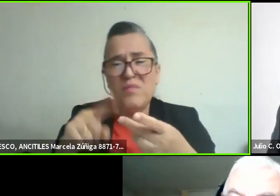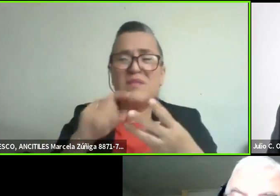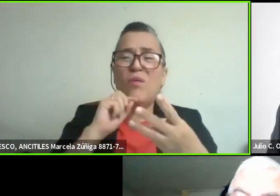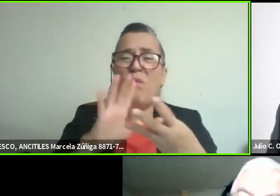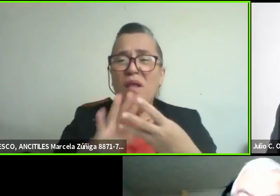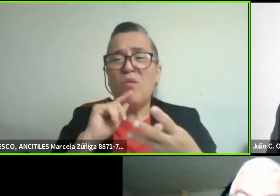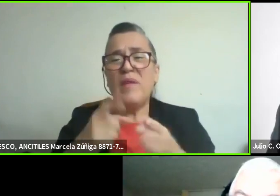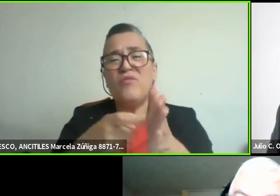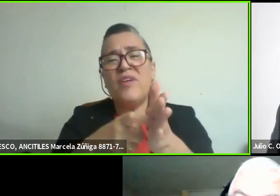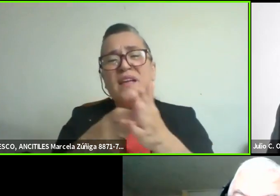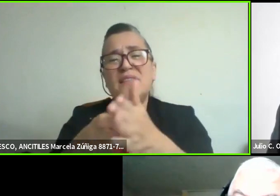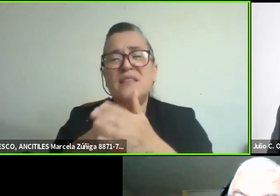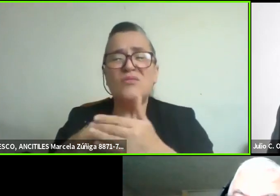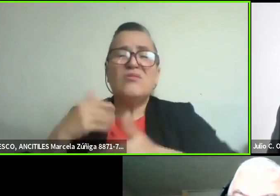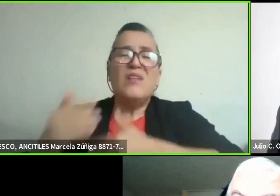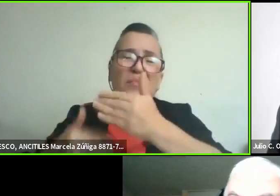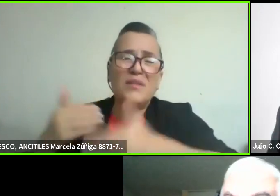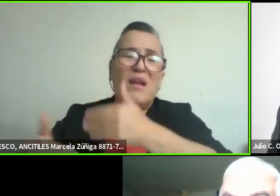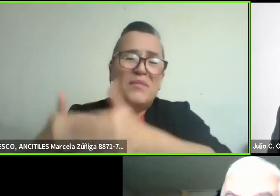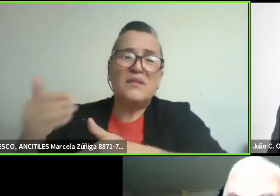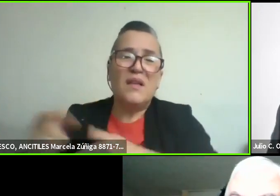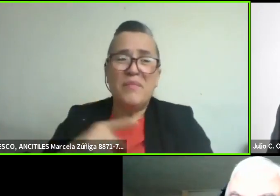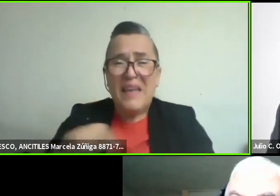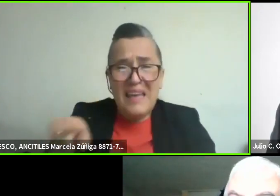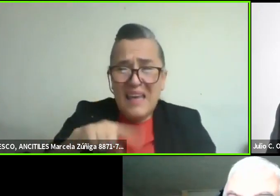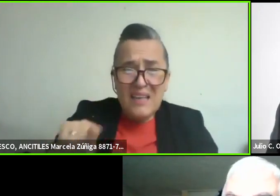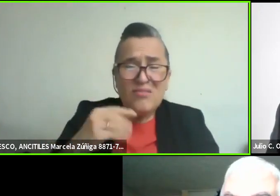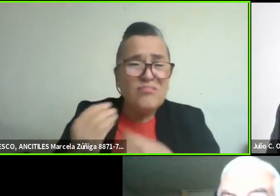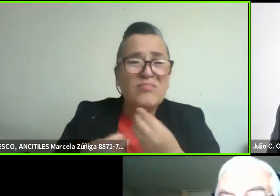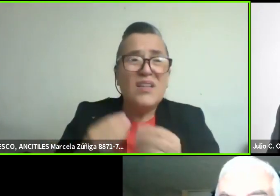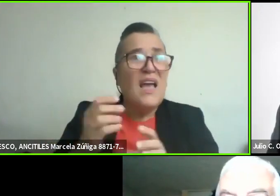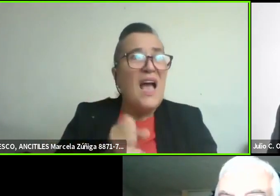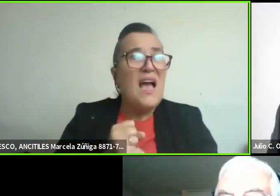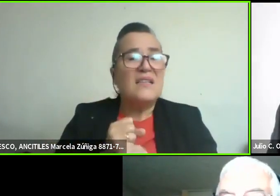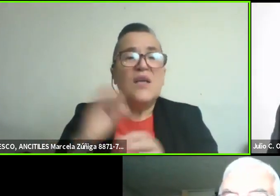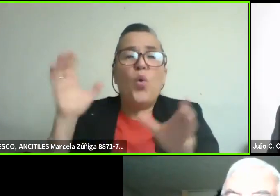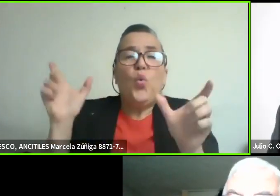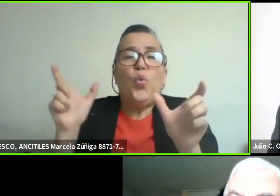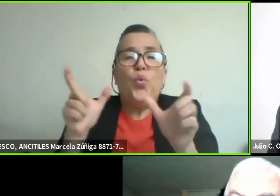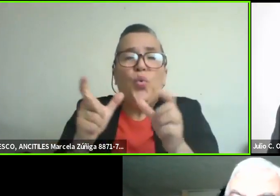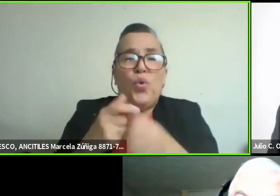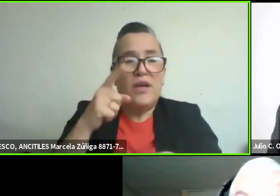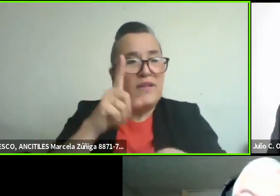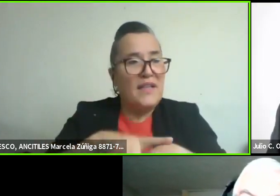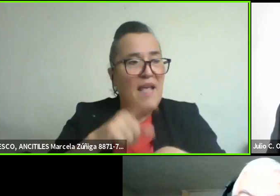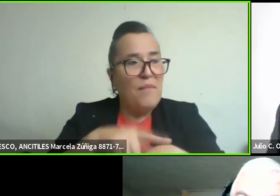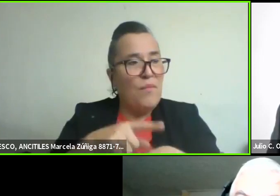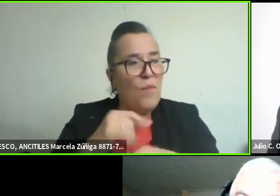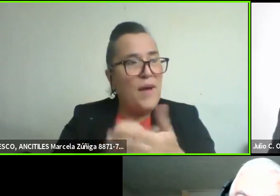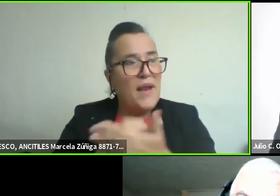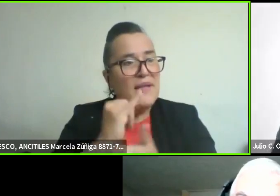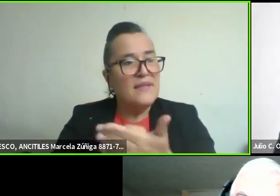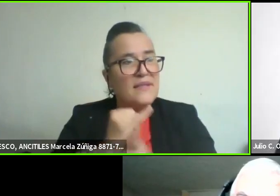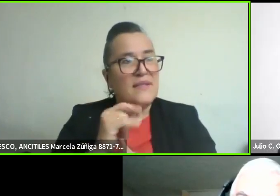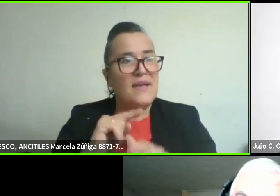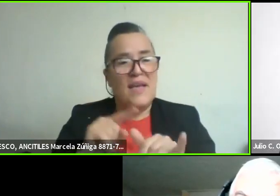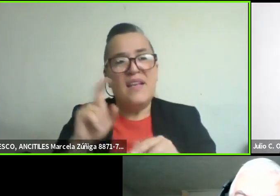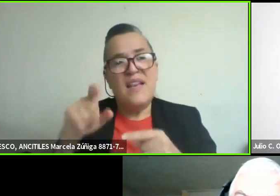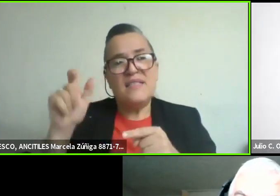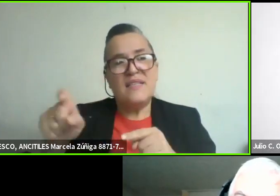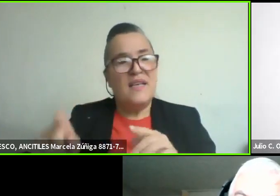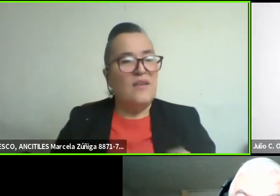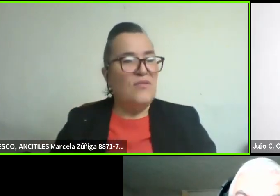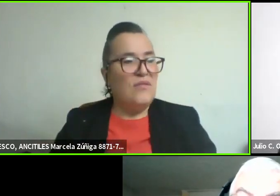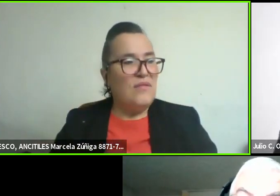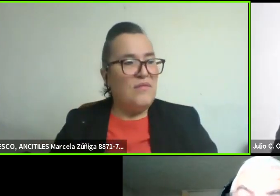requisitos tramitó lógicos que lo que hacen muchas veces es reducir el tiempo para la investigación y que realmente son innecesarios yo creo que